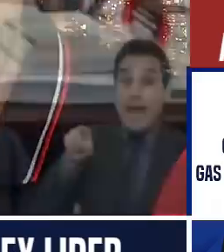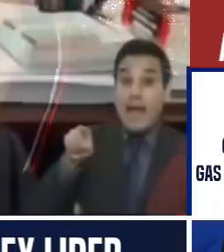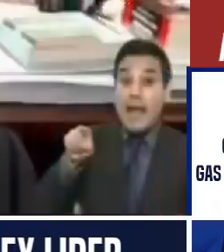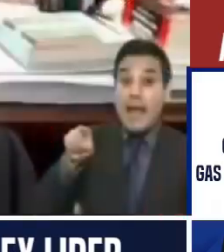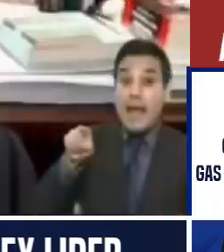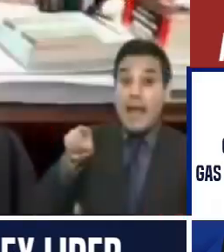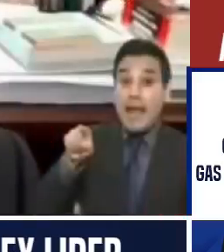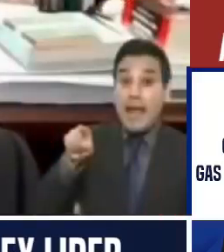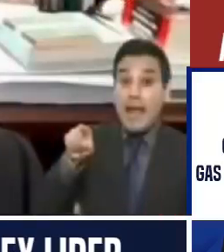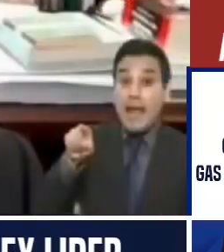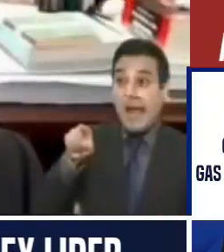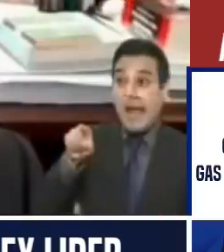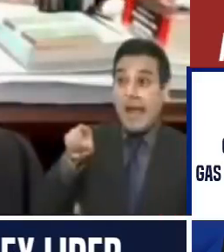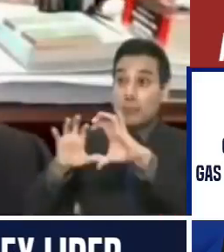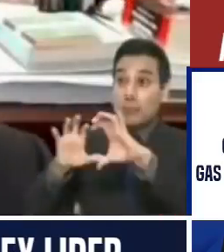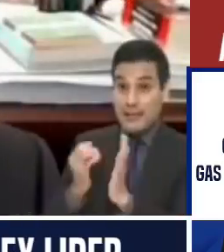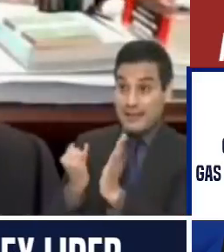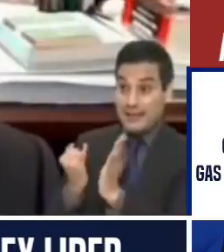escucharlo.